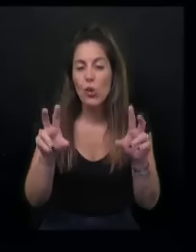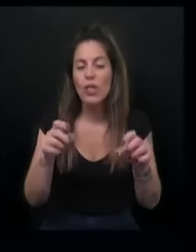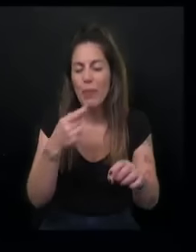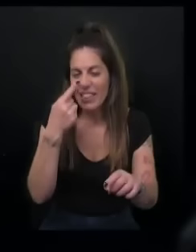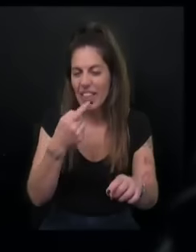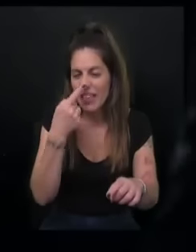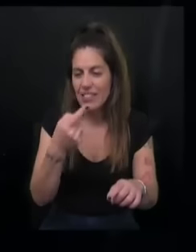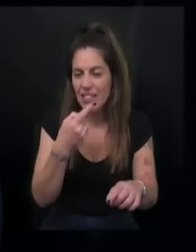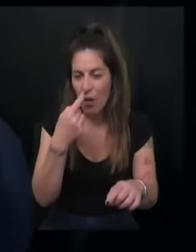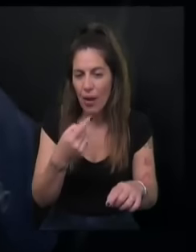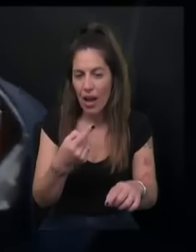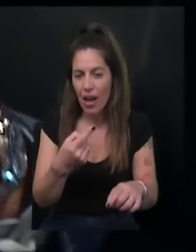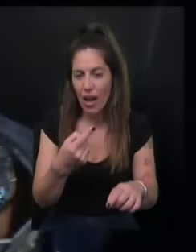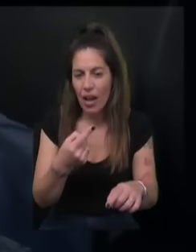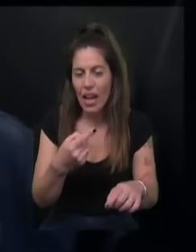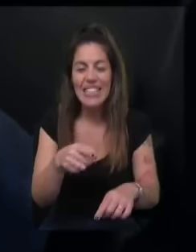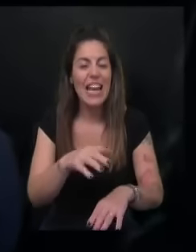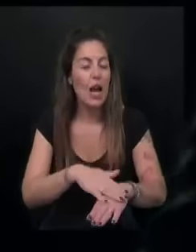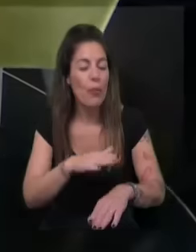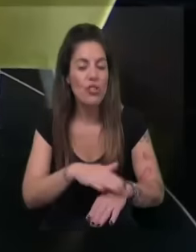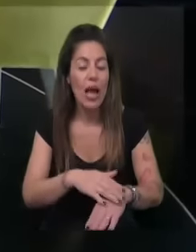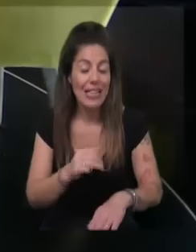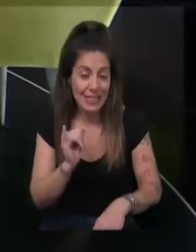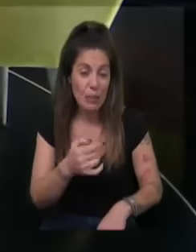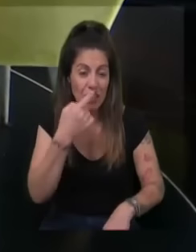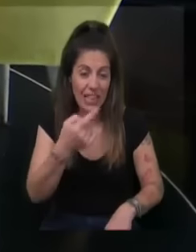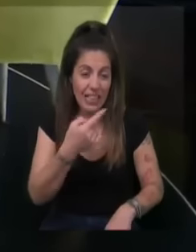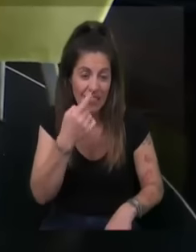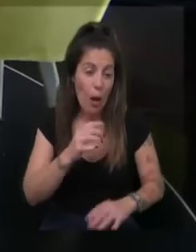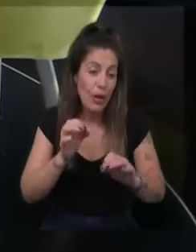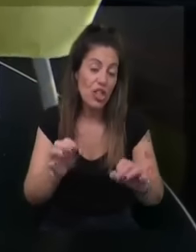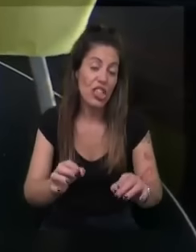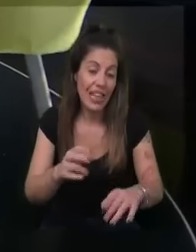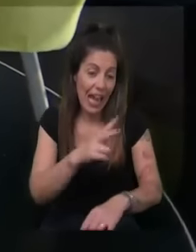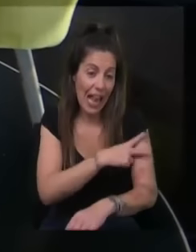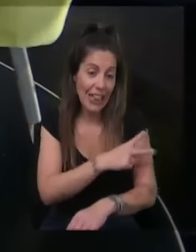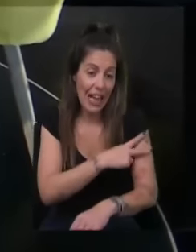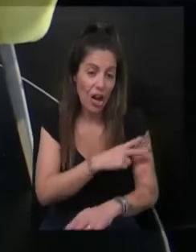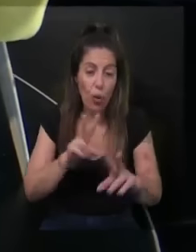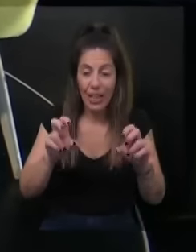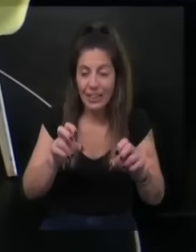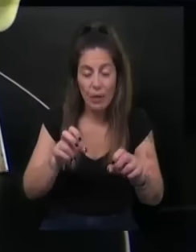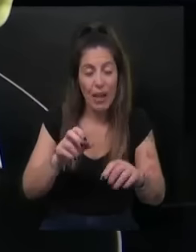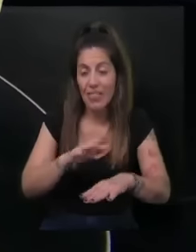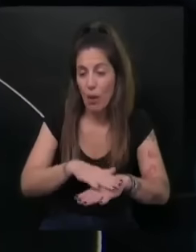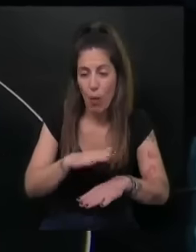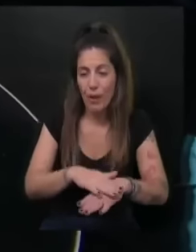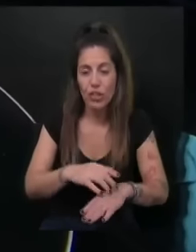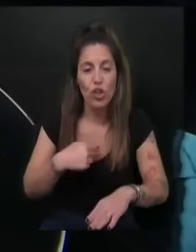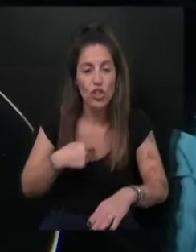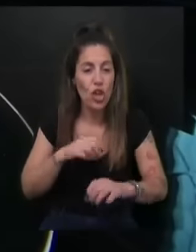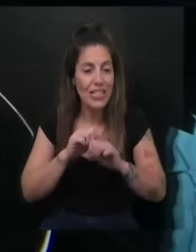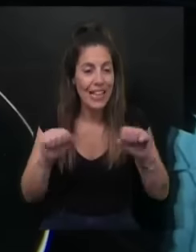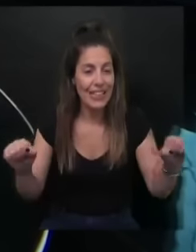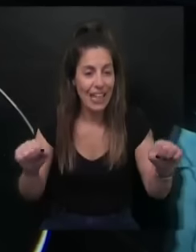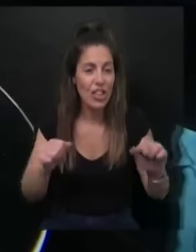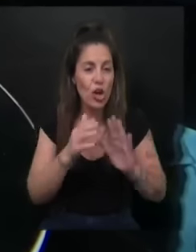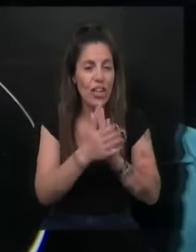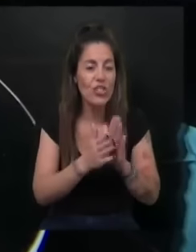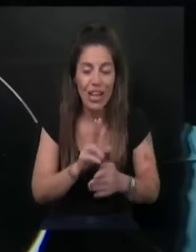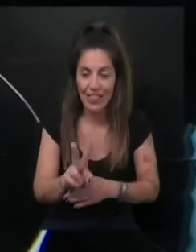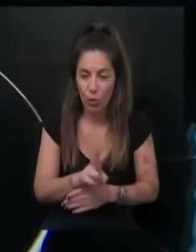interesaba esa responsabilidad sí me interesaba pero en realidad sigue al cargo por una cuestión circunstancial que es que yo estaba de secretario Nacional de